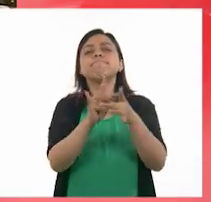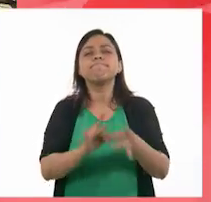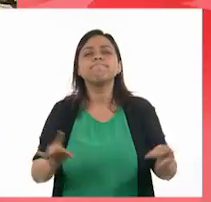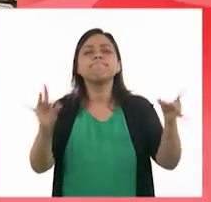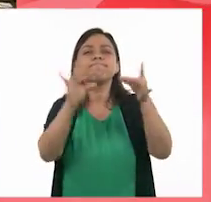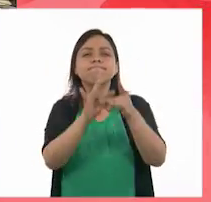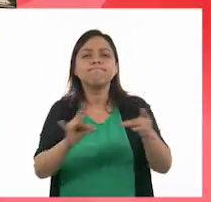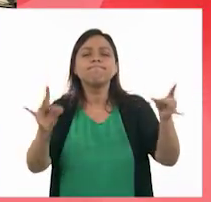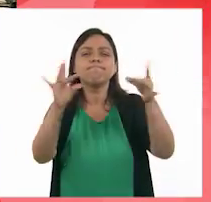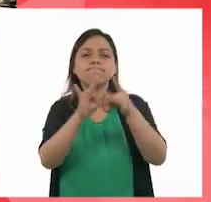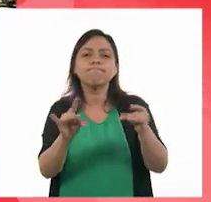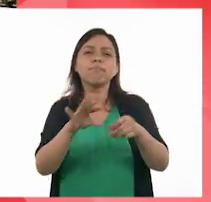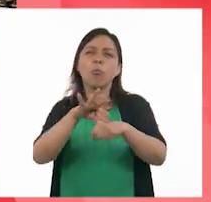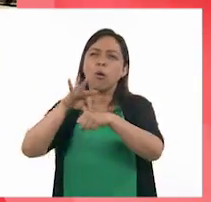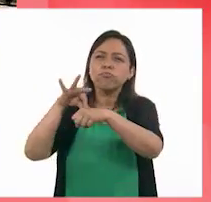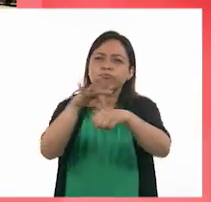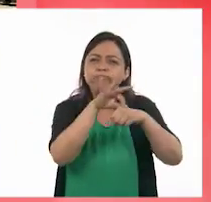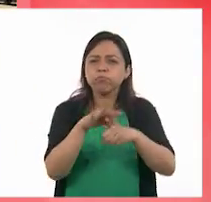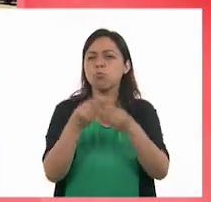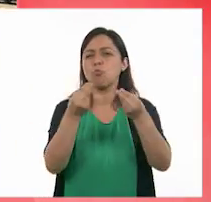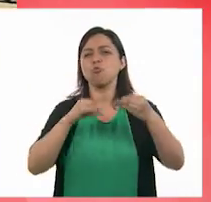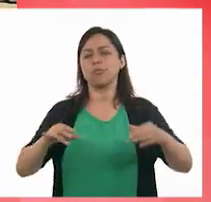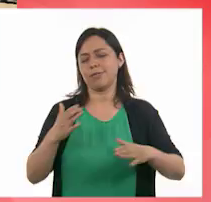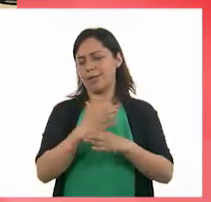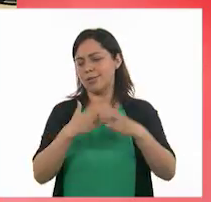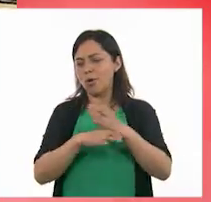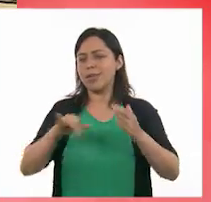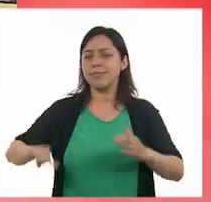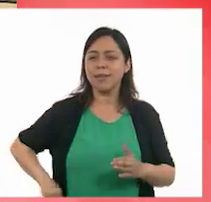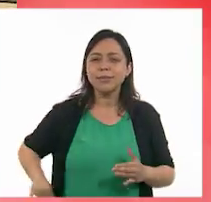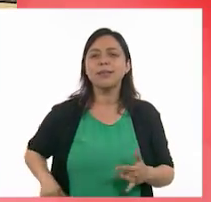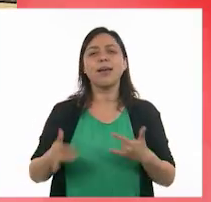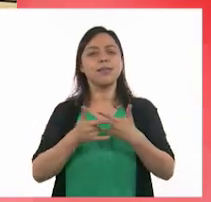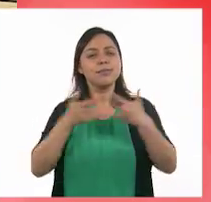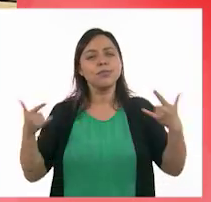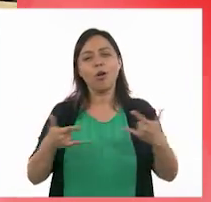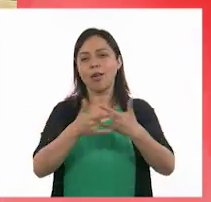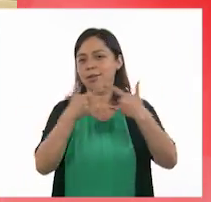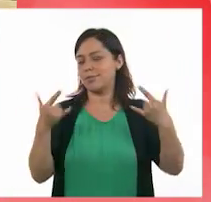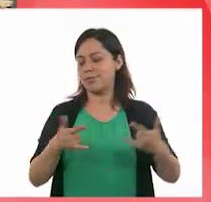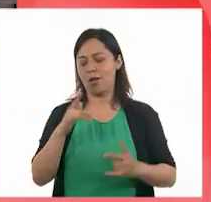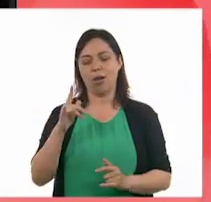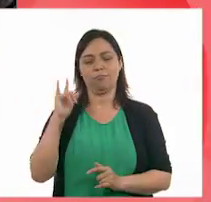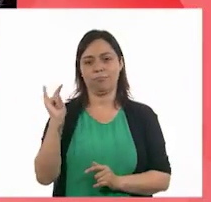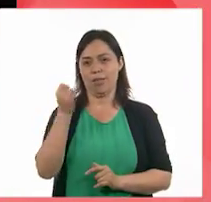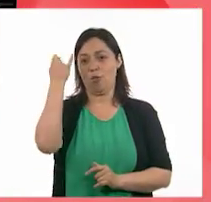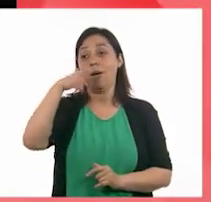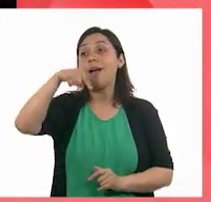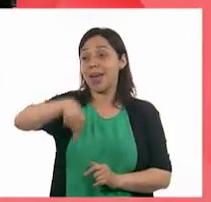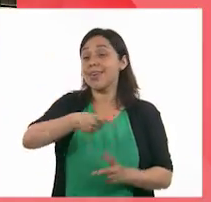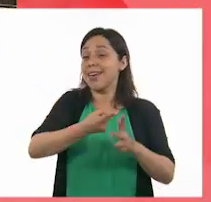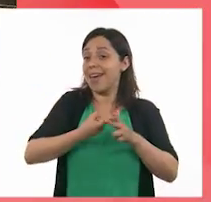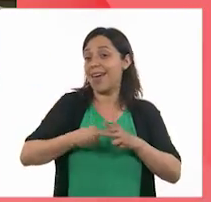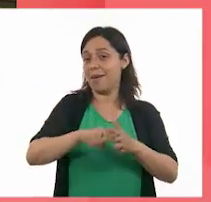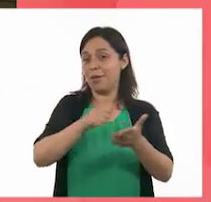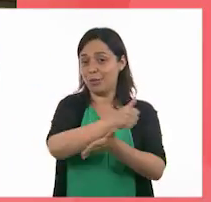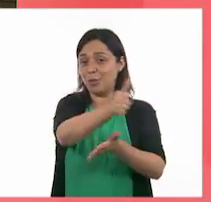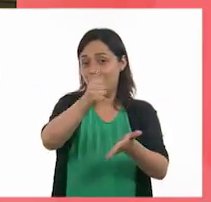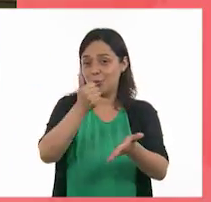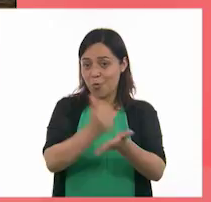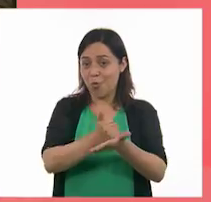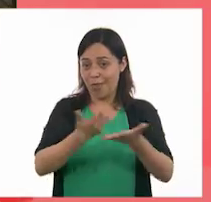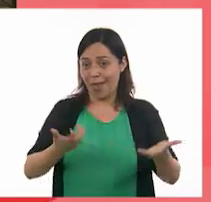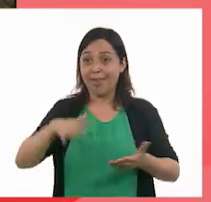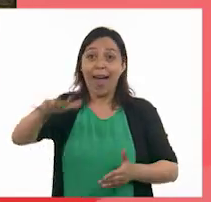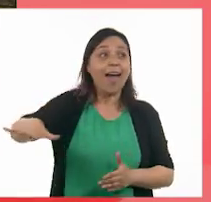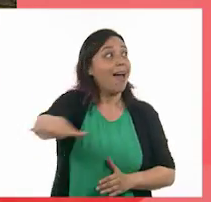vive muchísimas cosas interesantes, mucha historia de Tijuana. Esta es la meca, aquí empezó la ciudad. Tijuana empezó en